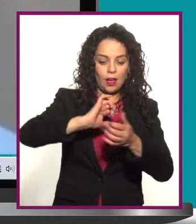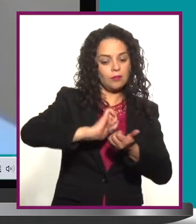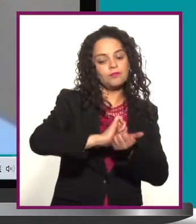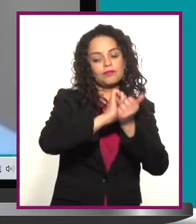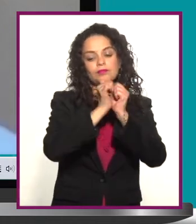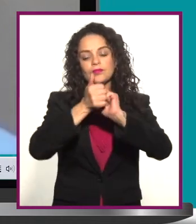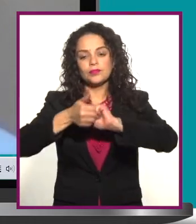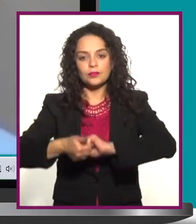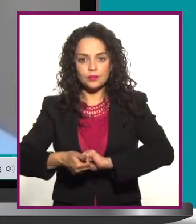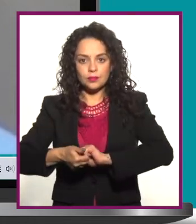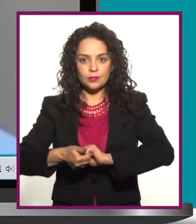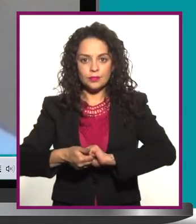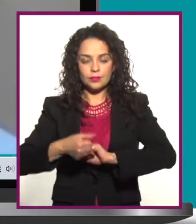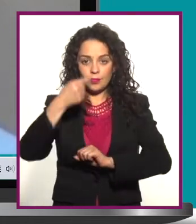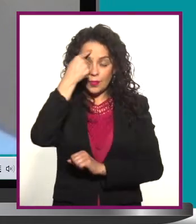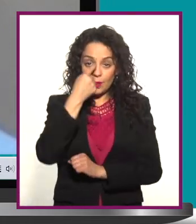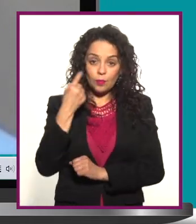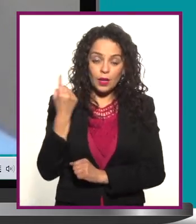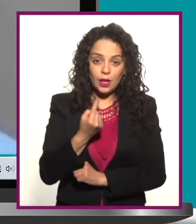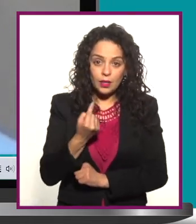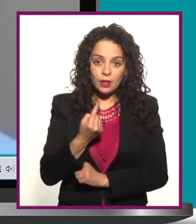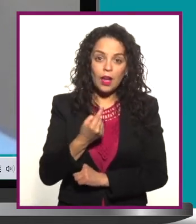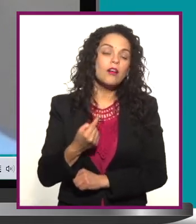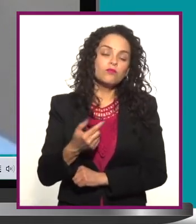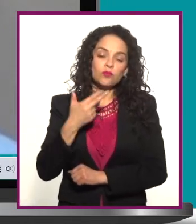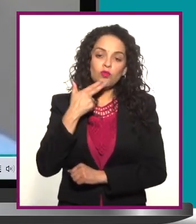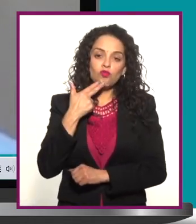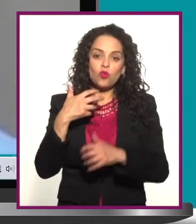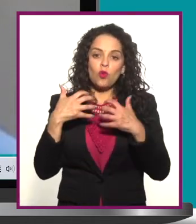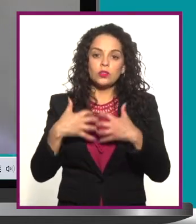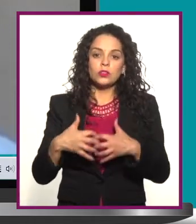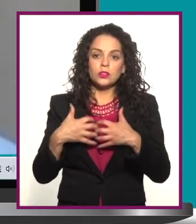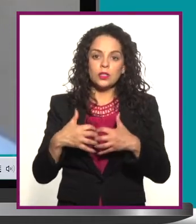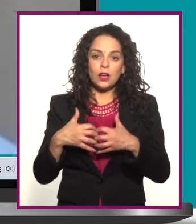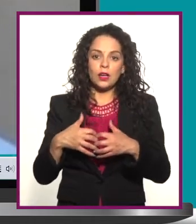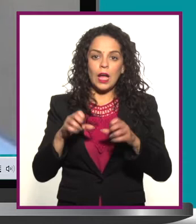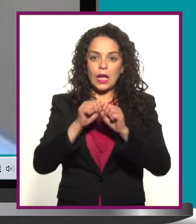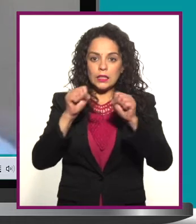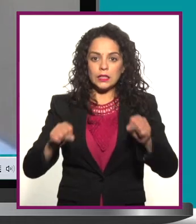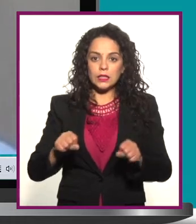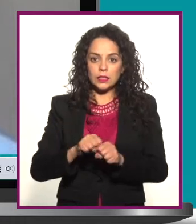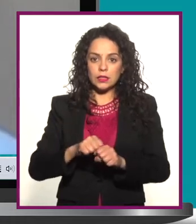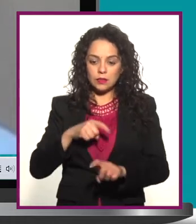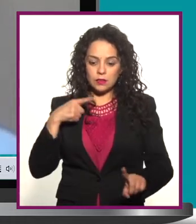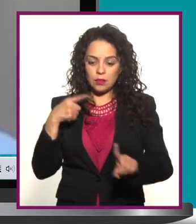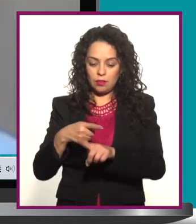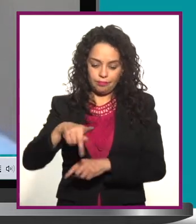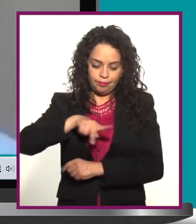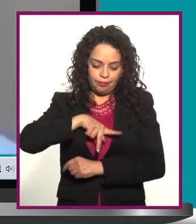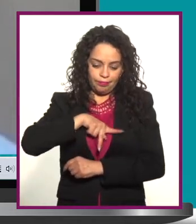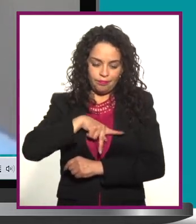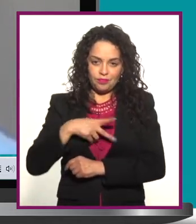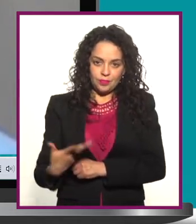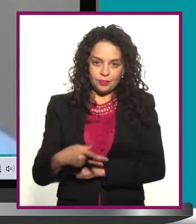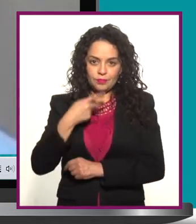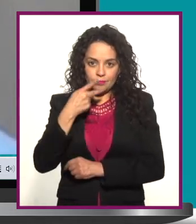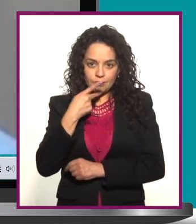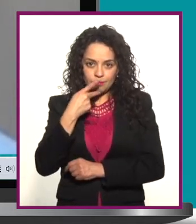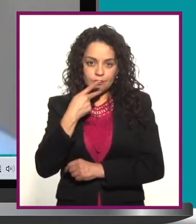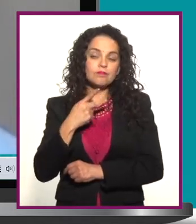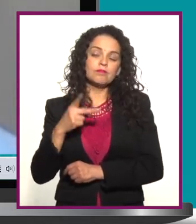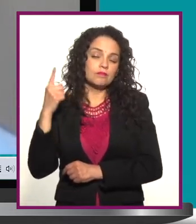la reconfigura, digamos, para que funcione dentro del sistema lingüístico propio,